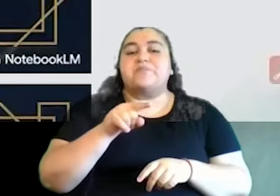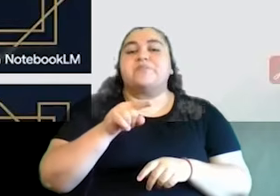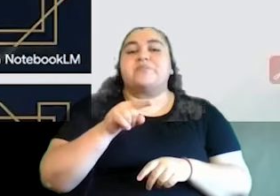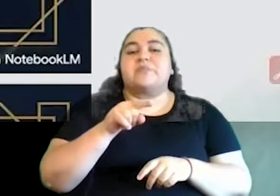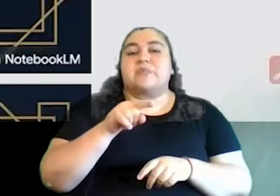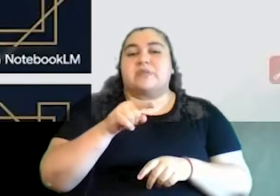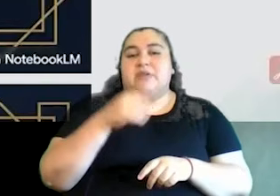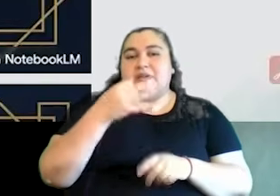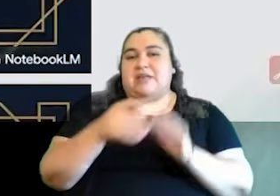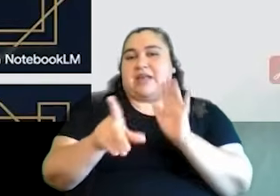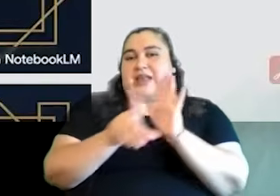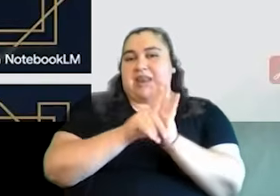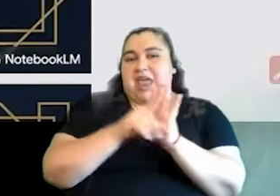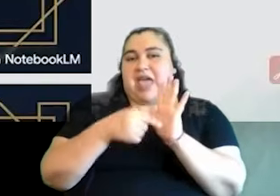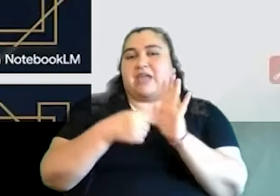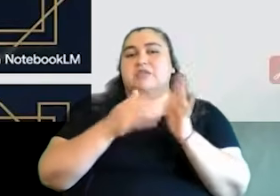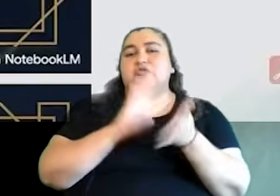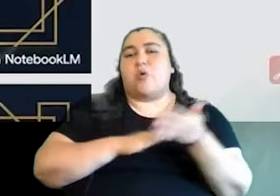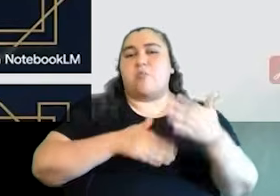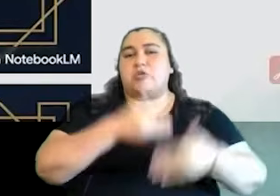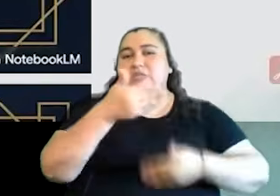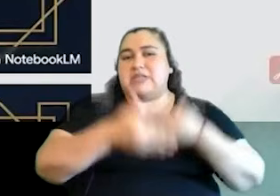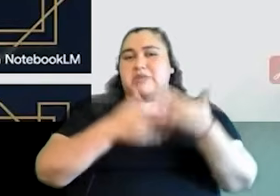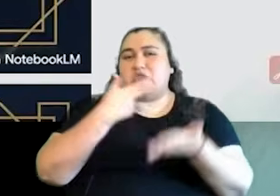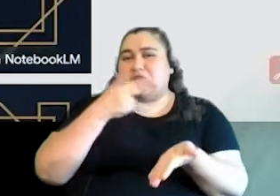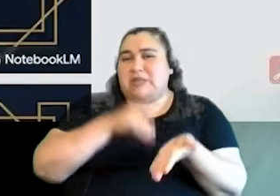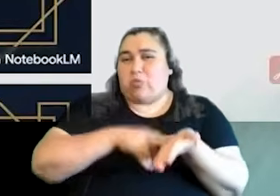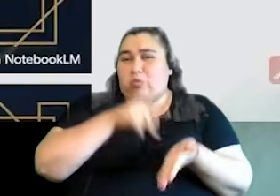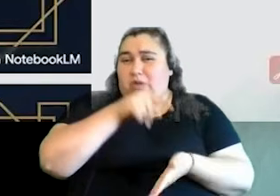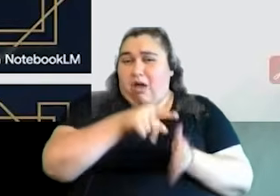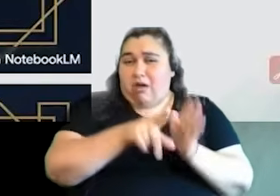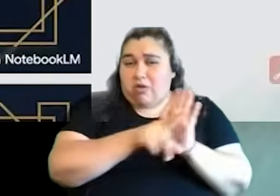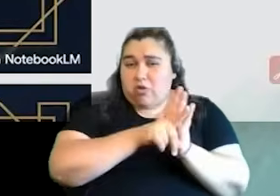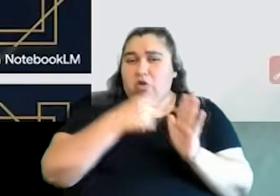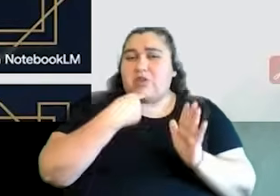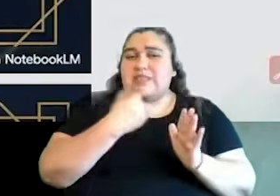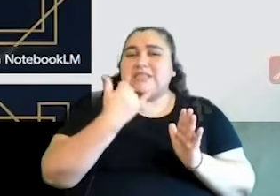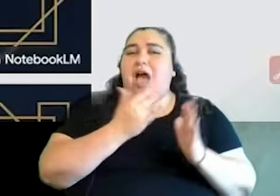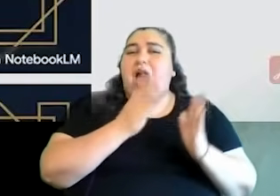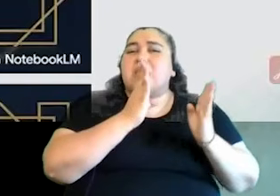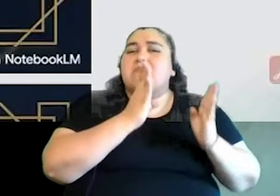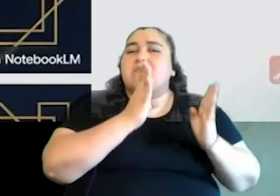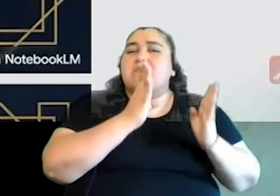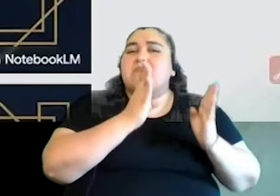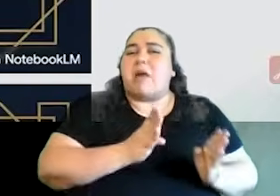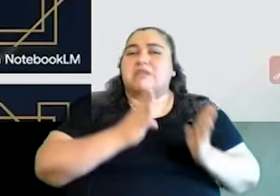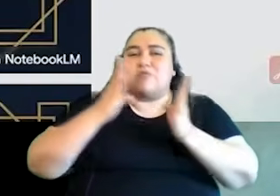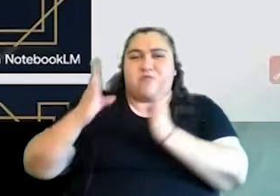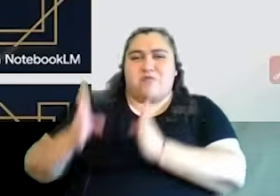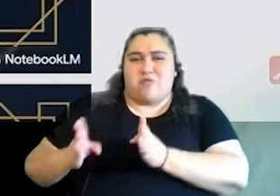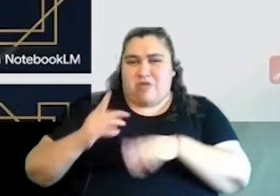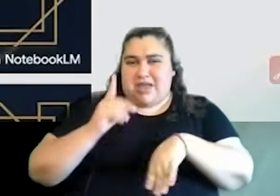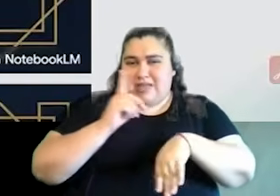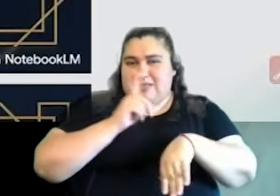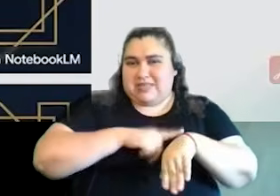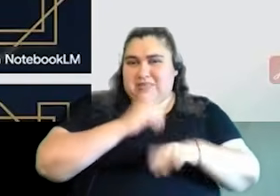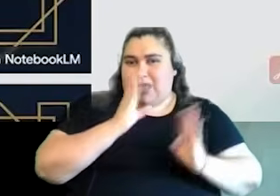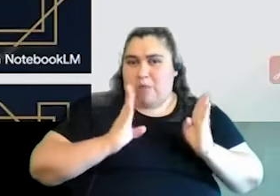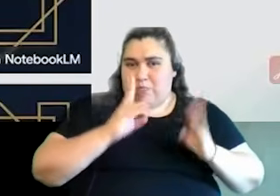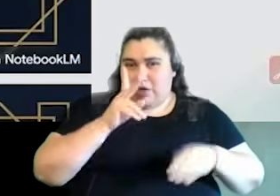nuestra ley de procedimiento tributario, que habla de los plazos de prescripción. No sé, Clau, si ya estás en la